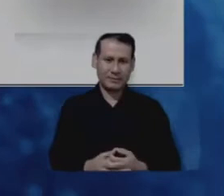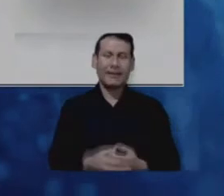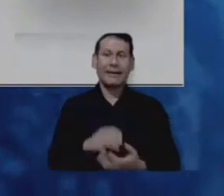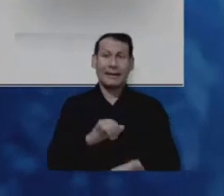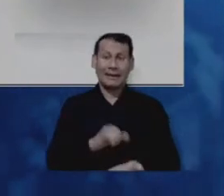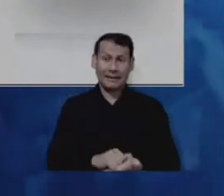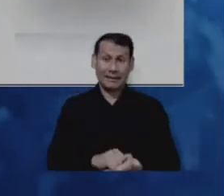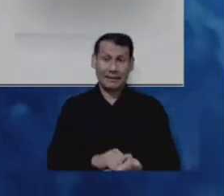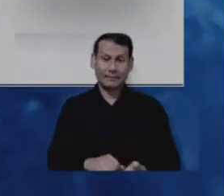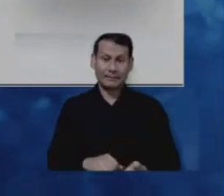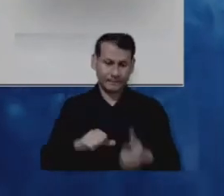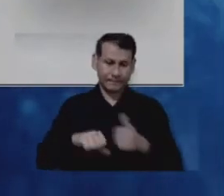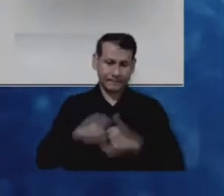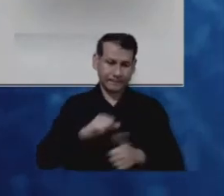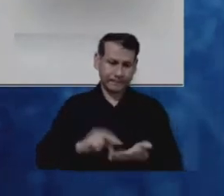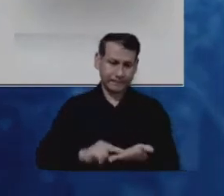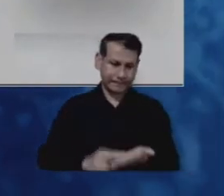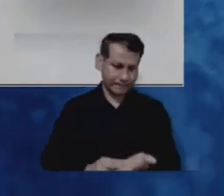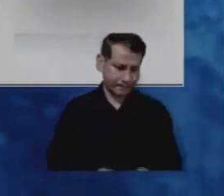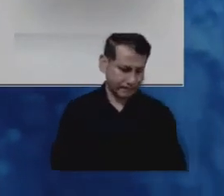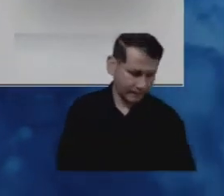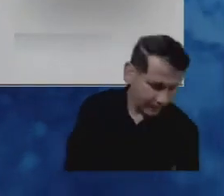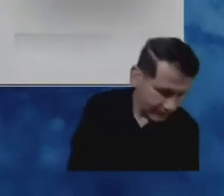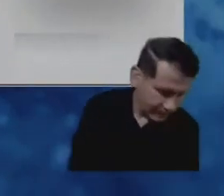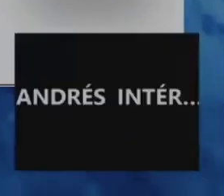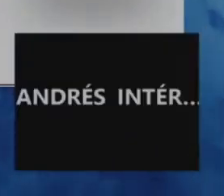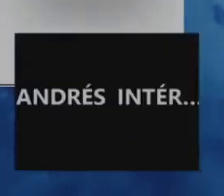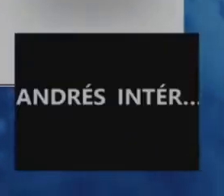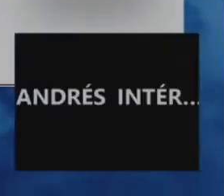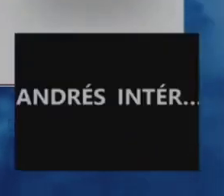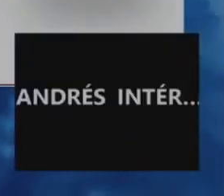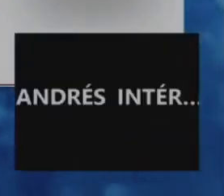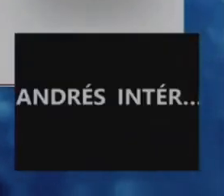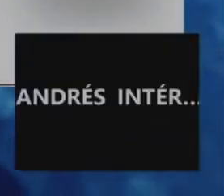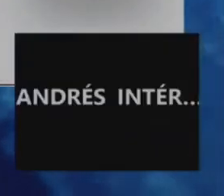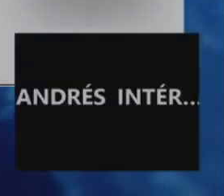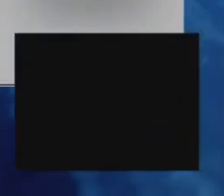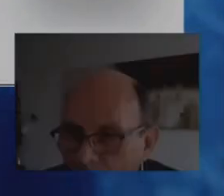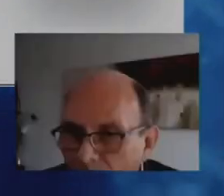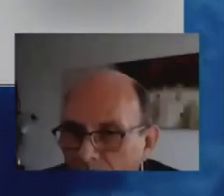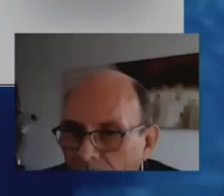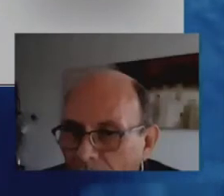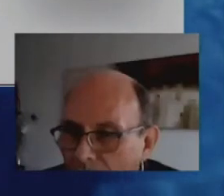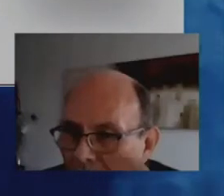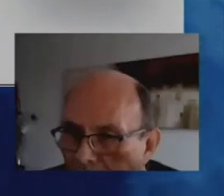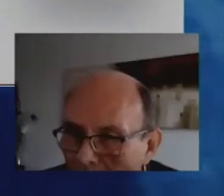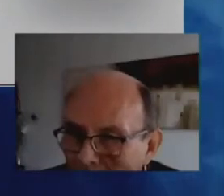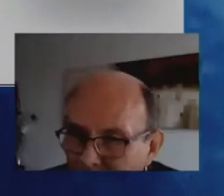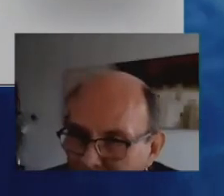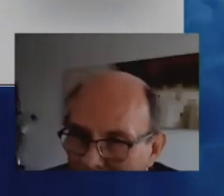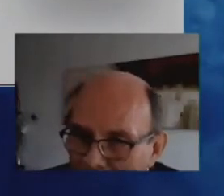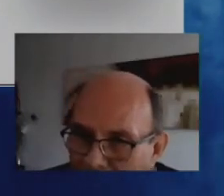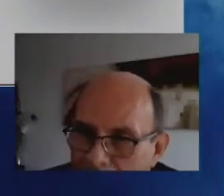15 talleres que hicimos en el 2020 y el 2021 entre la ANE